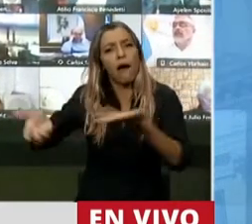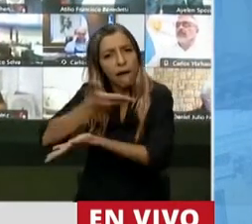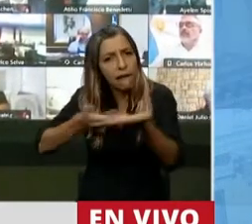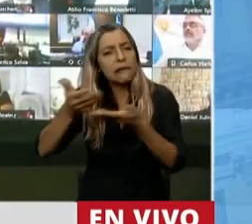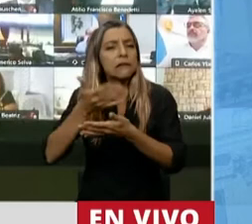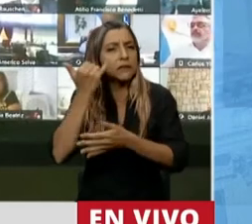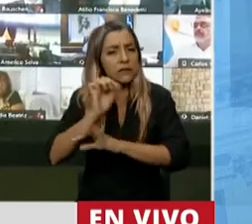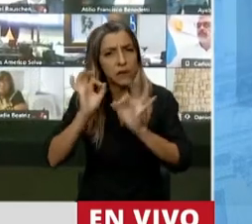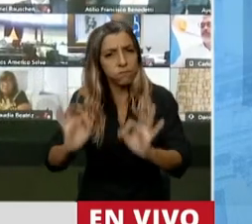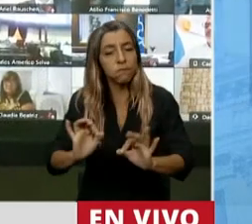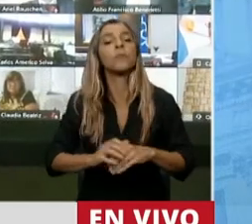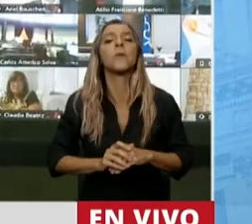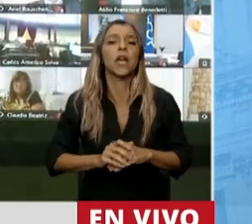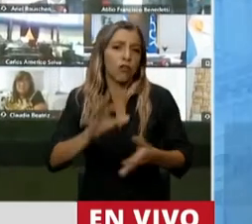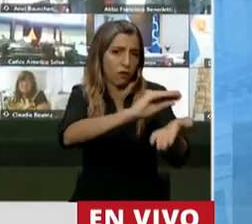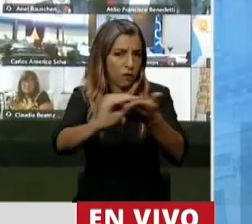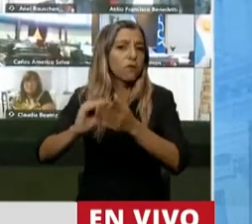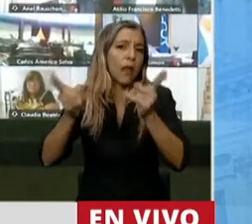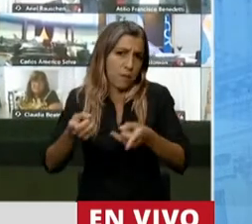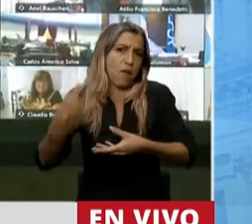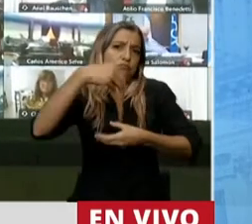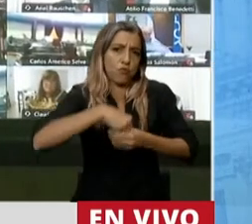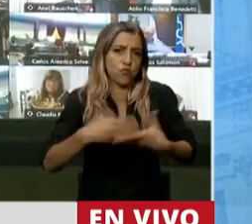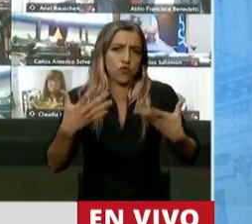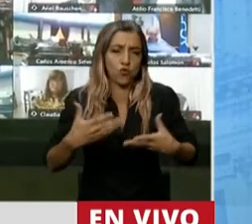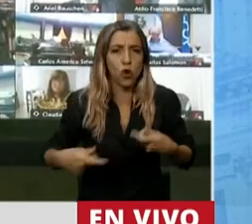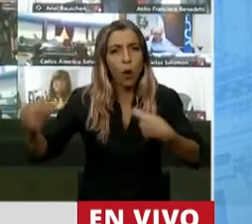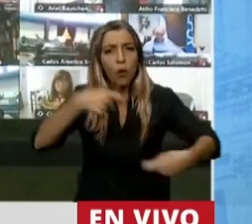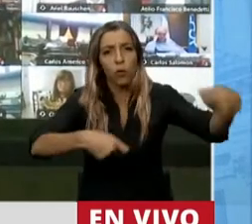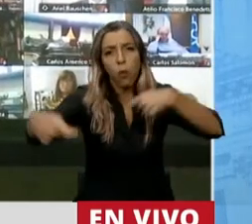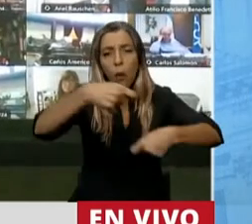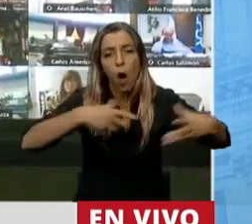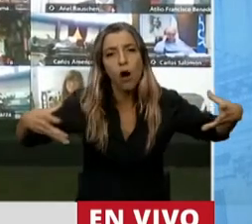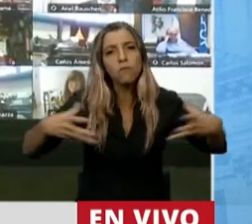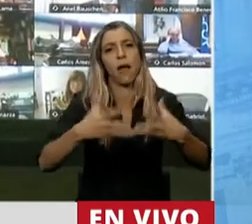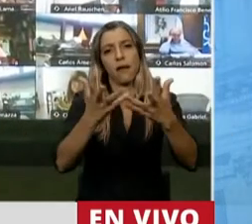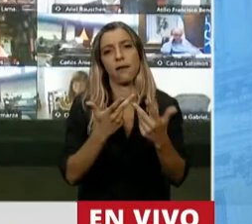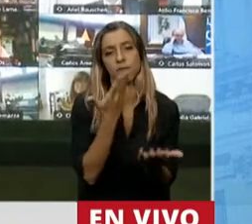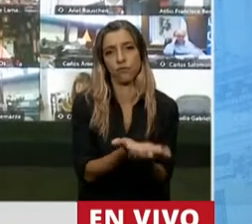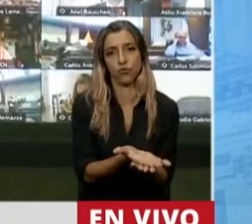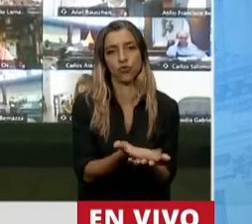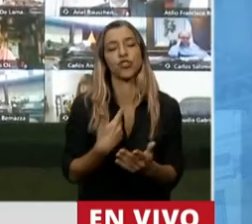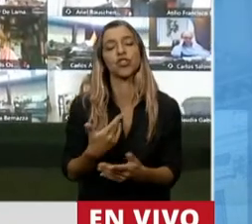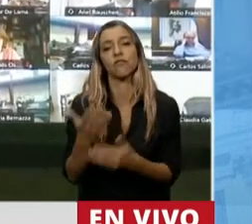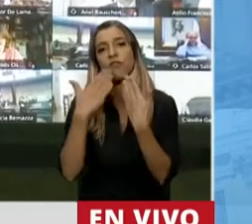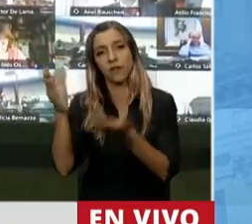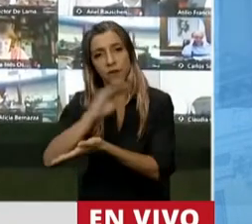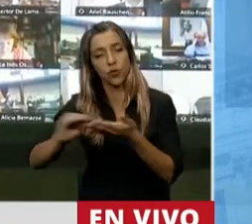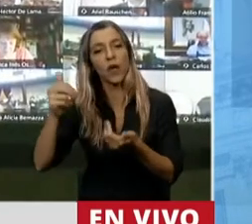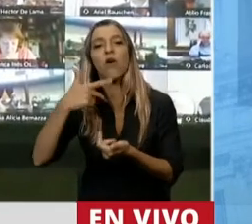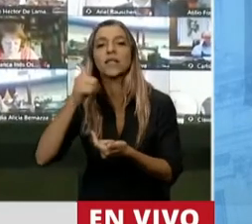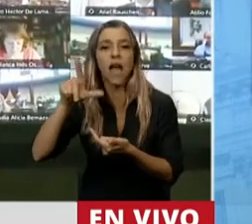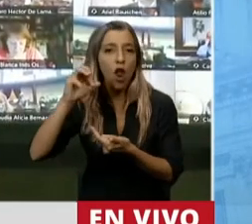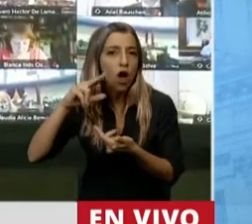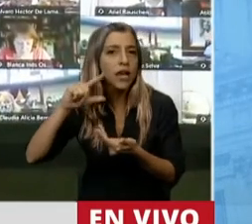aportes de diputados y diputadas. Valoramos muchísimo el aporte del diputado Anzaloni, el de la diputada